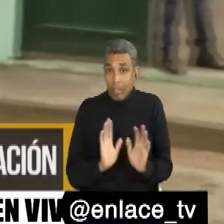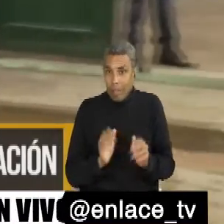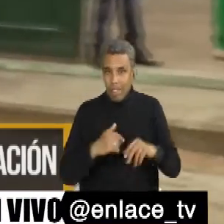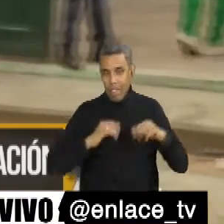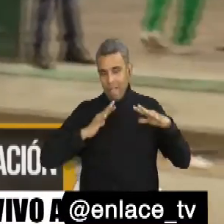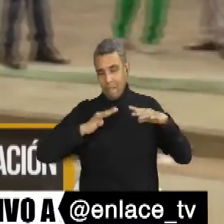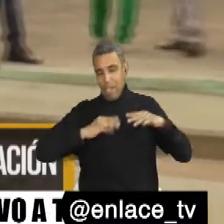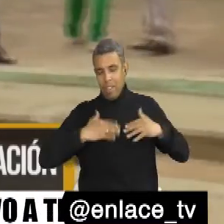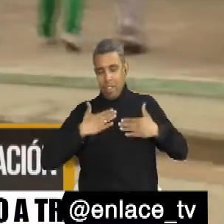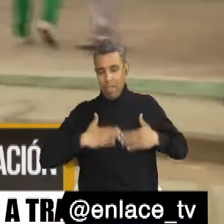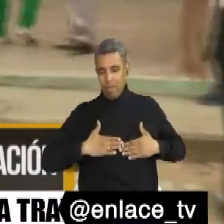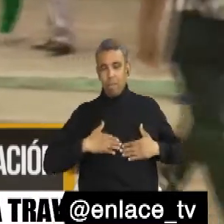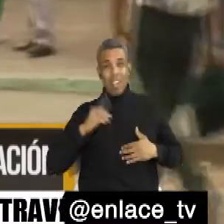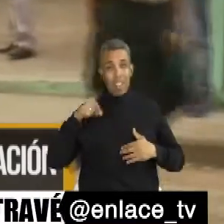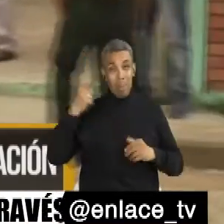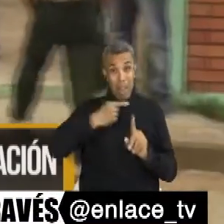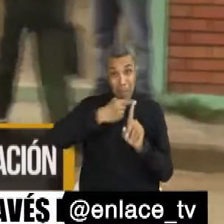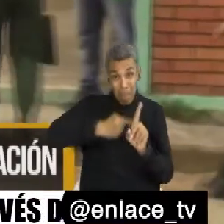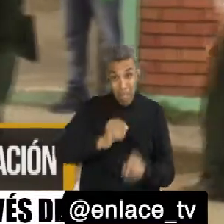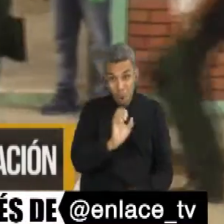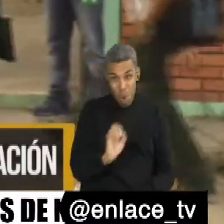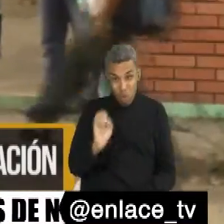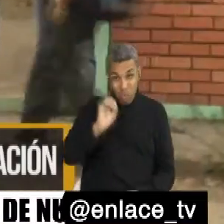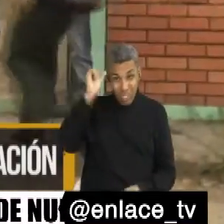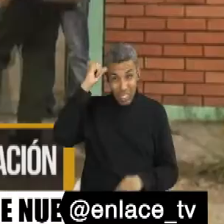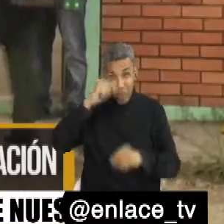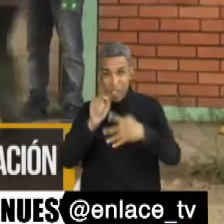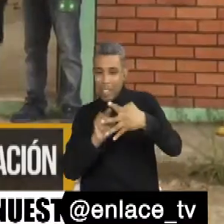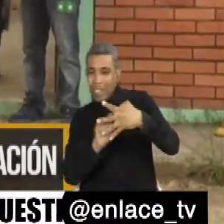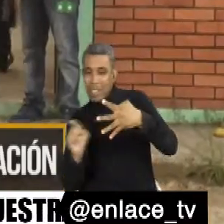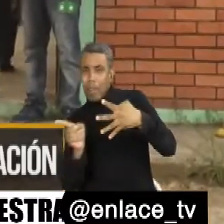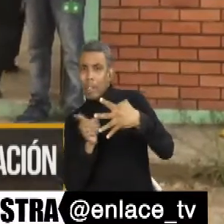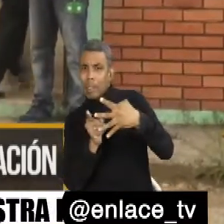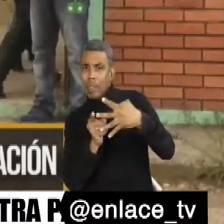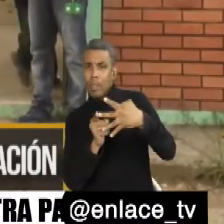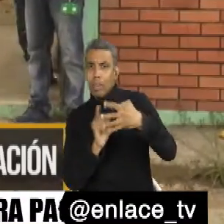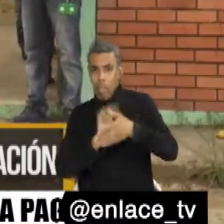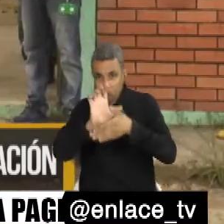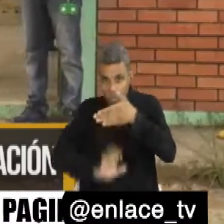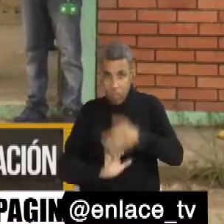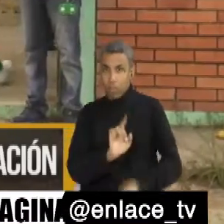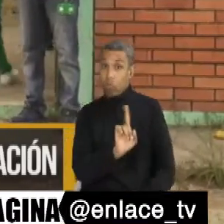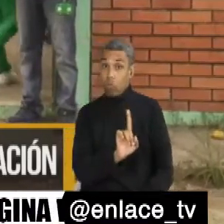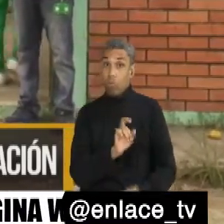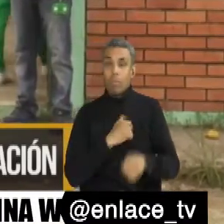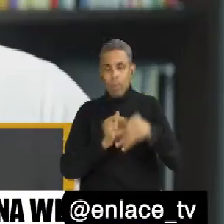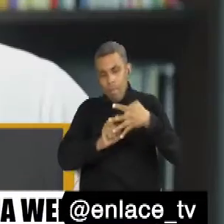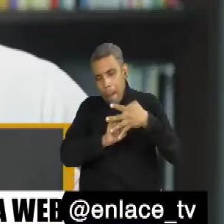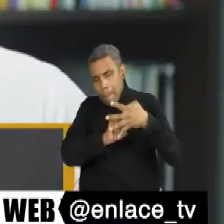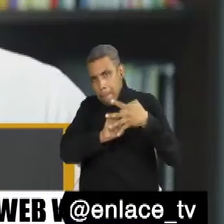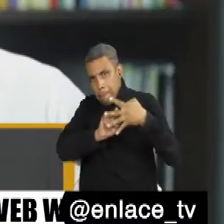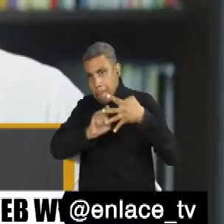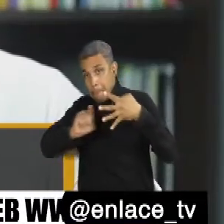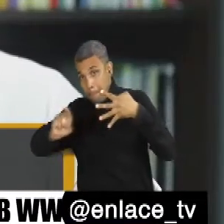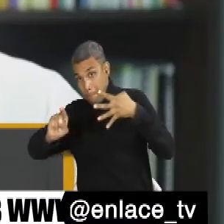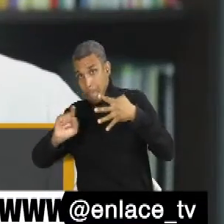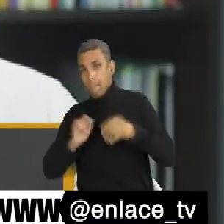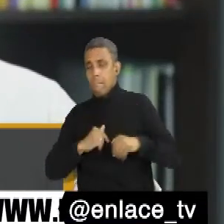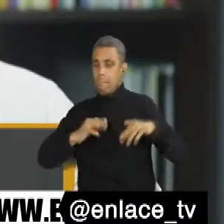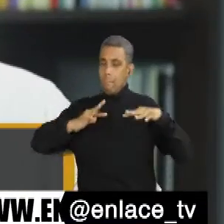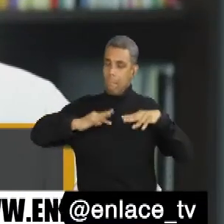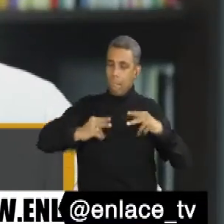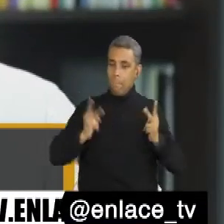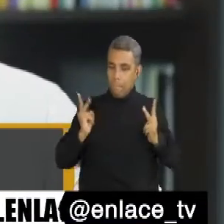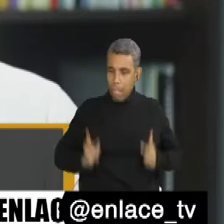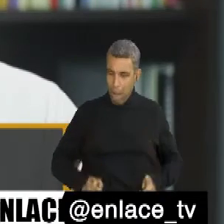de receso comprendida entre el 9 y 13 de octubre. Pero el magisterio deberá laborar de manera normal. Que arrancamos clase, o sea,